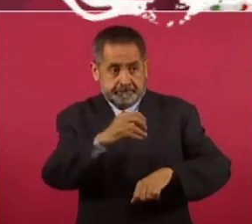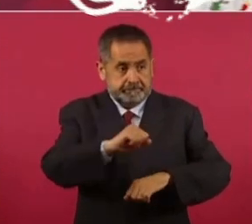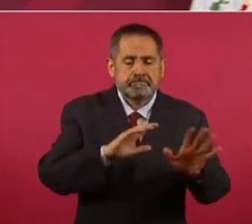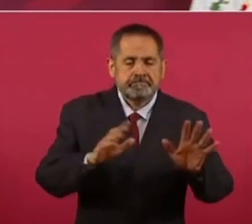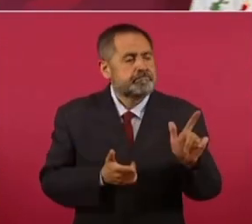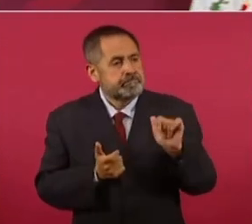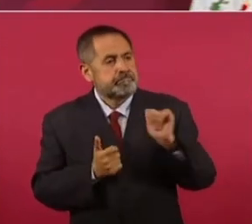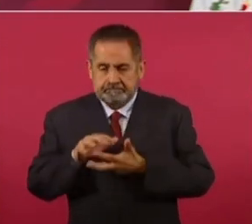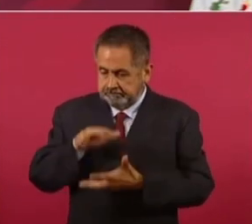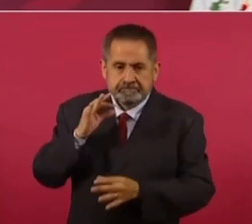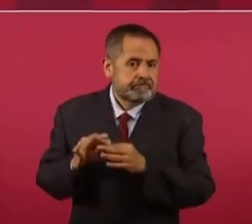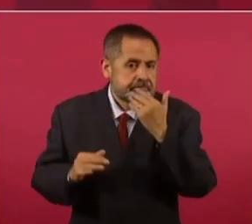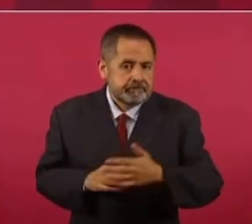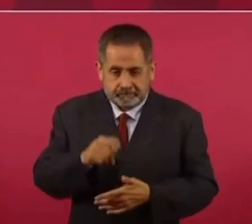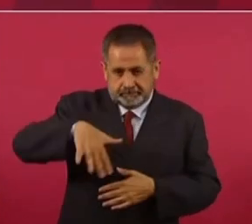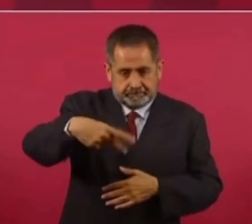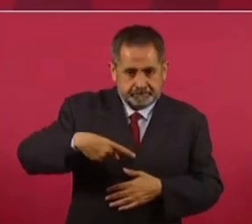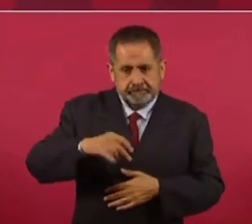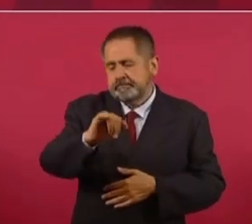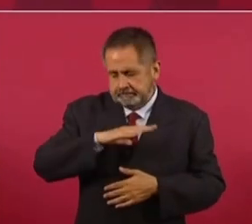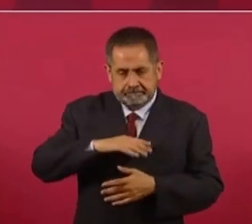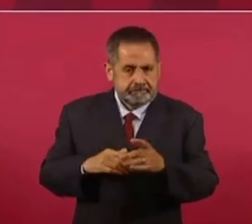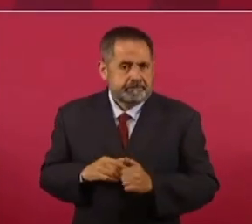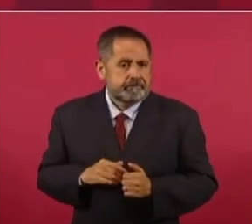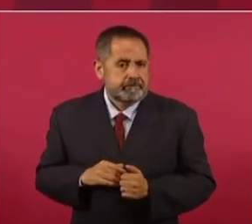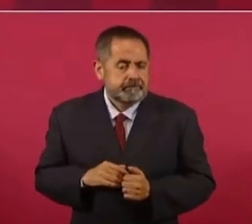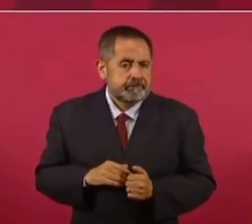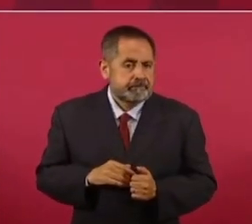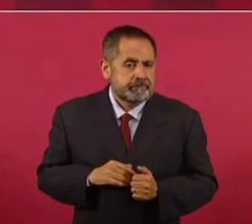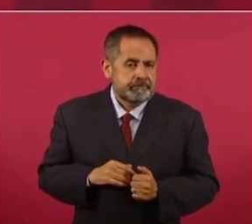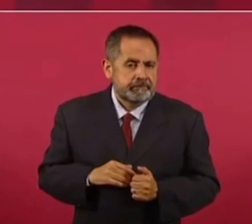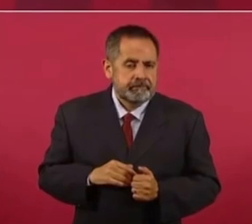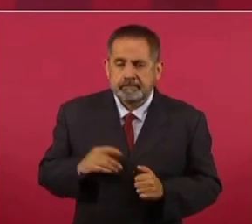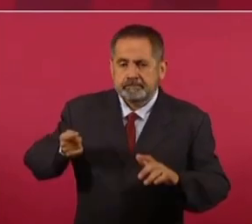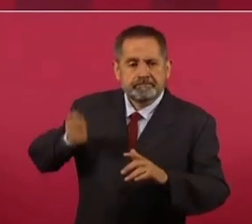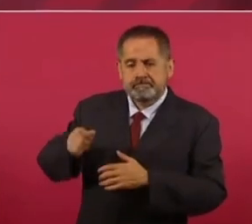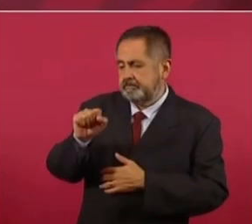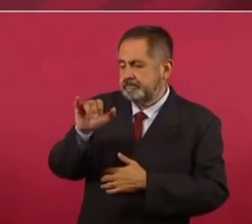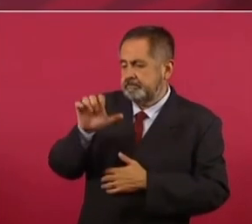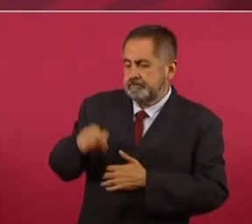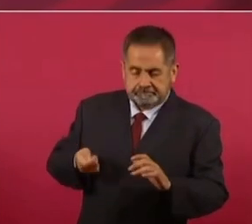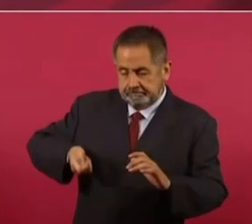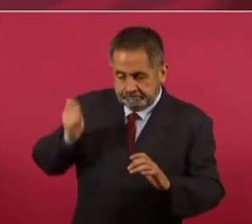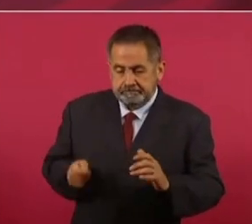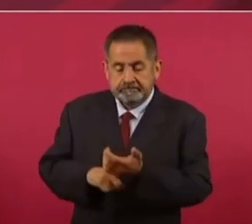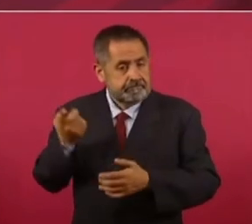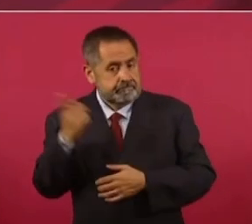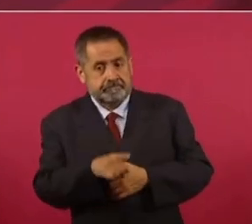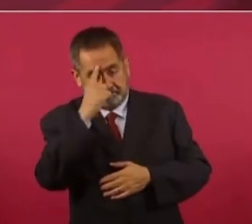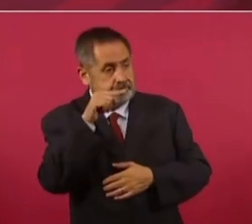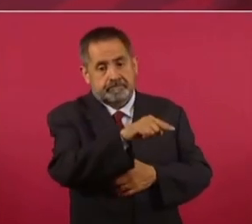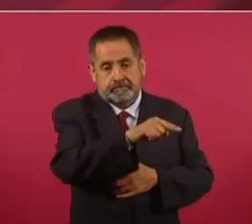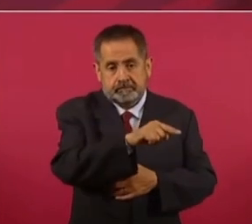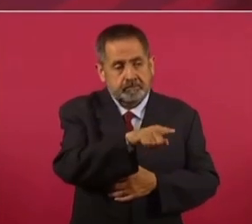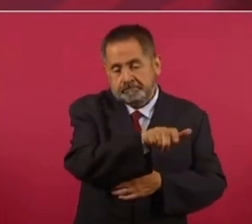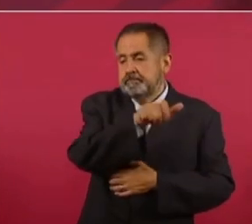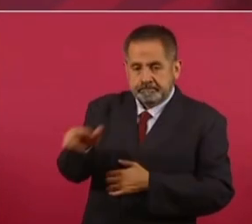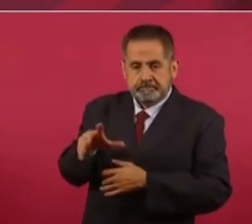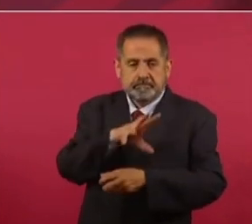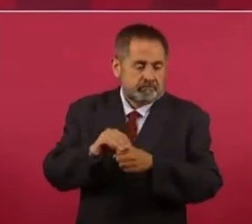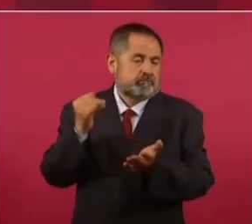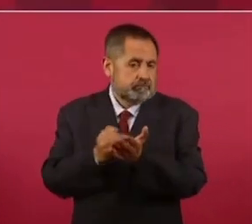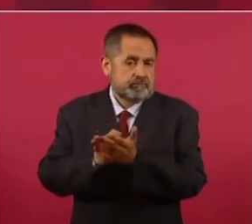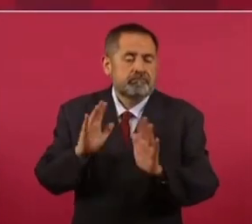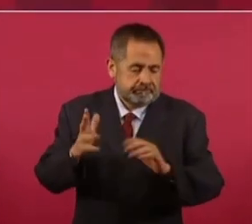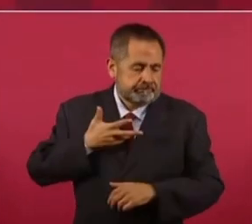Y en el caso que me preguntas, sí hay una resolución de la Suprema Corte para el pago de